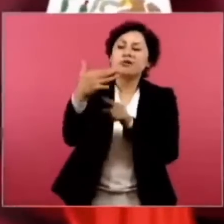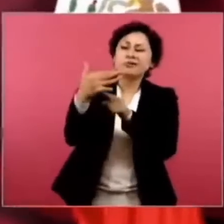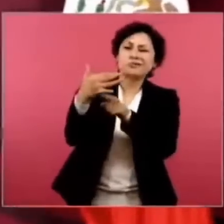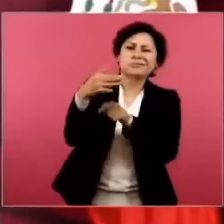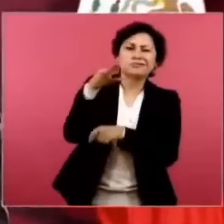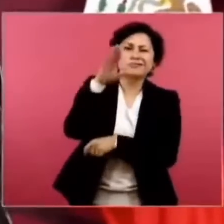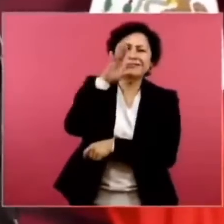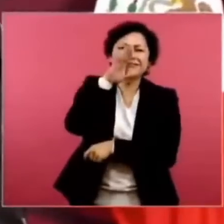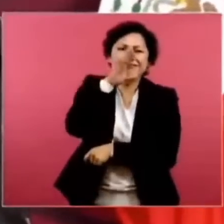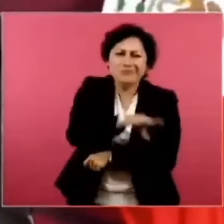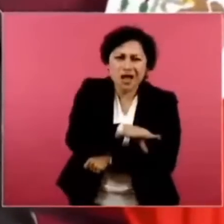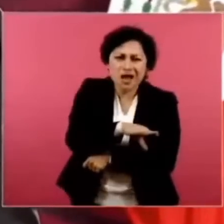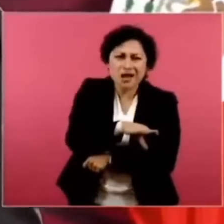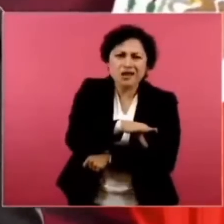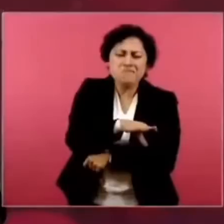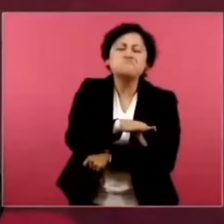dinero